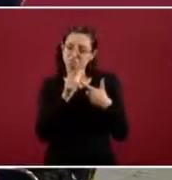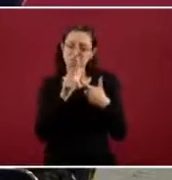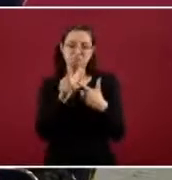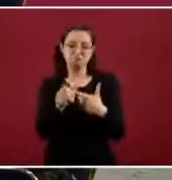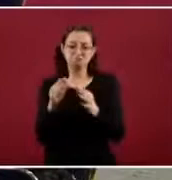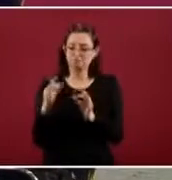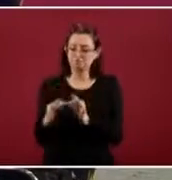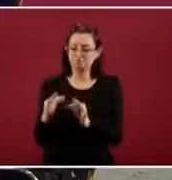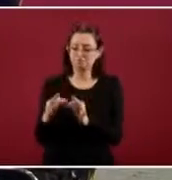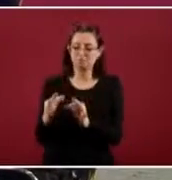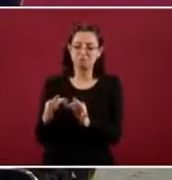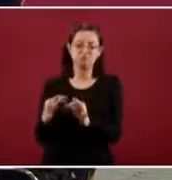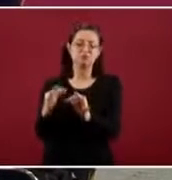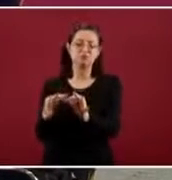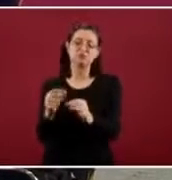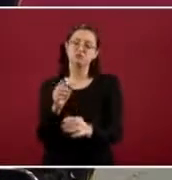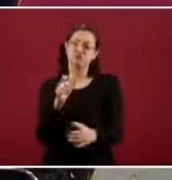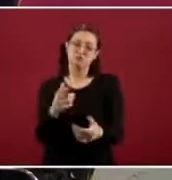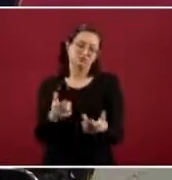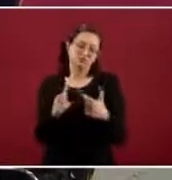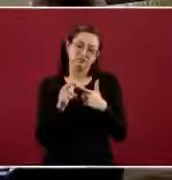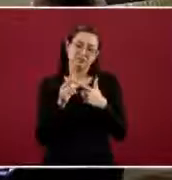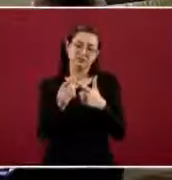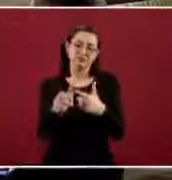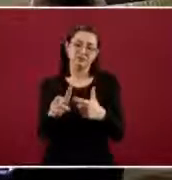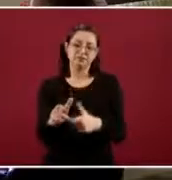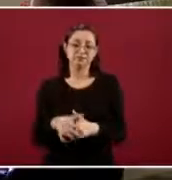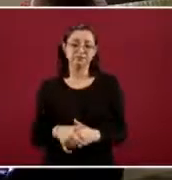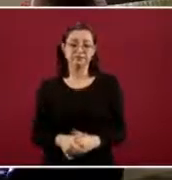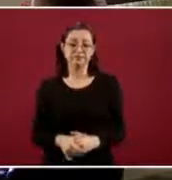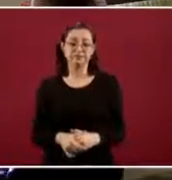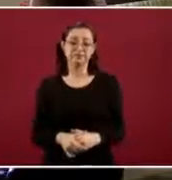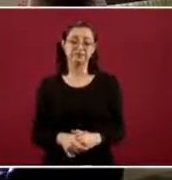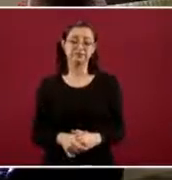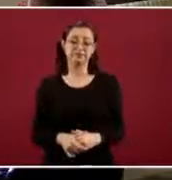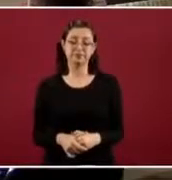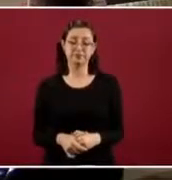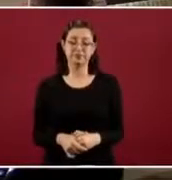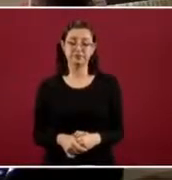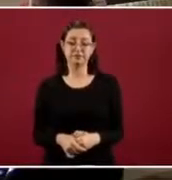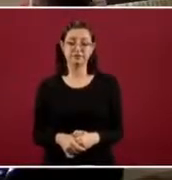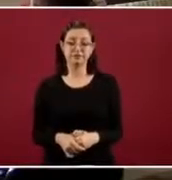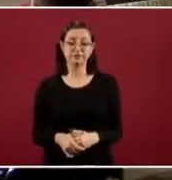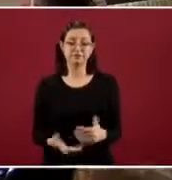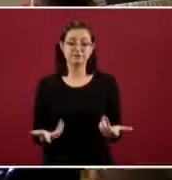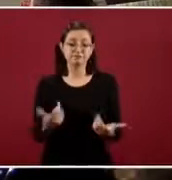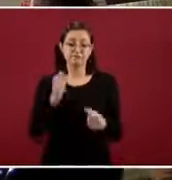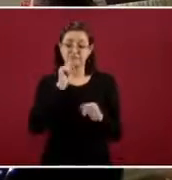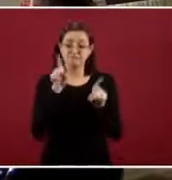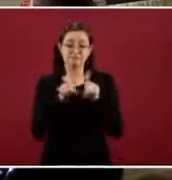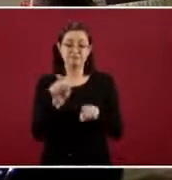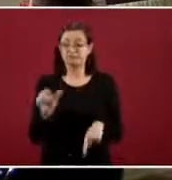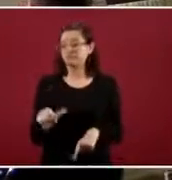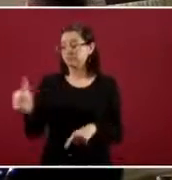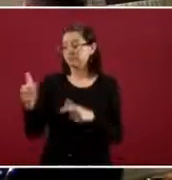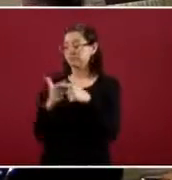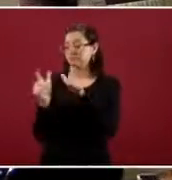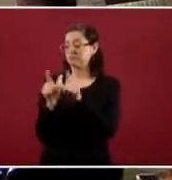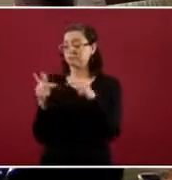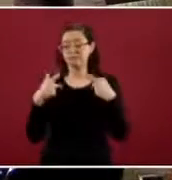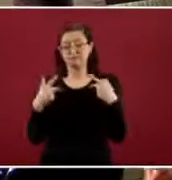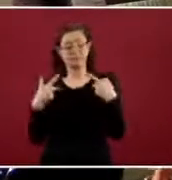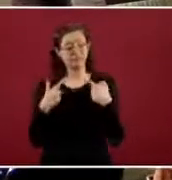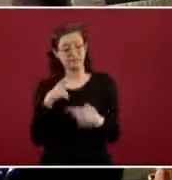forma puntual su salario íntegro. Sabemos también que hay otras poblaciones en mucha desventaja que